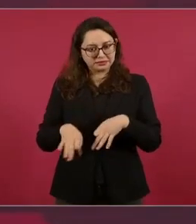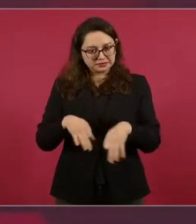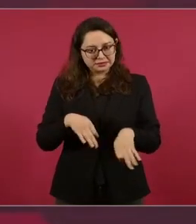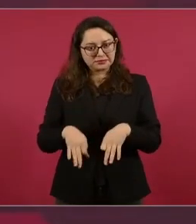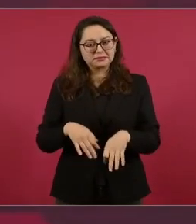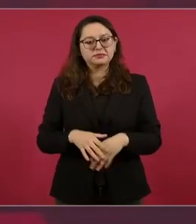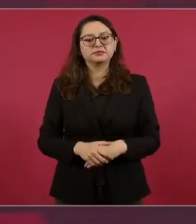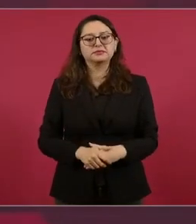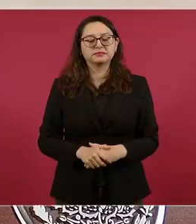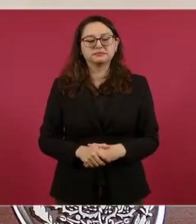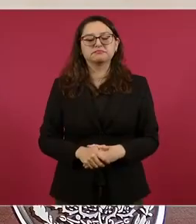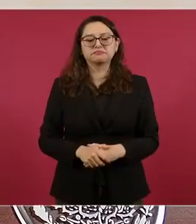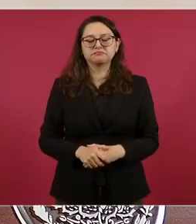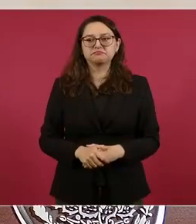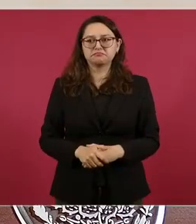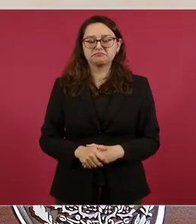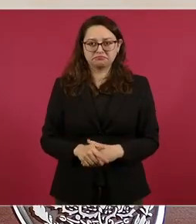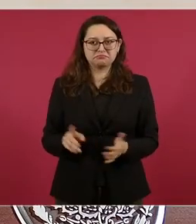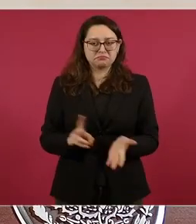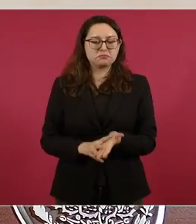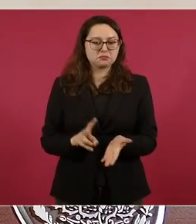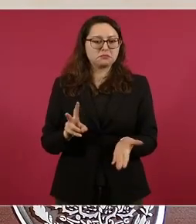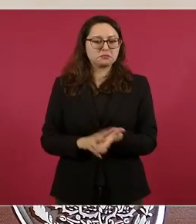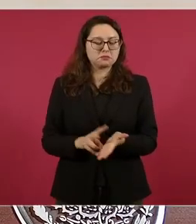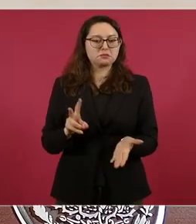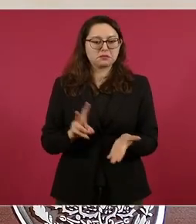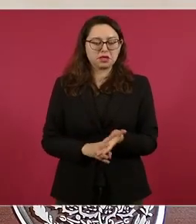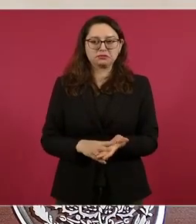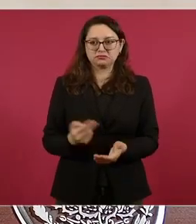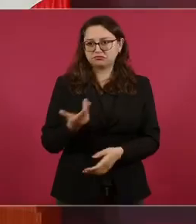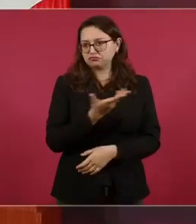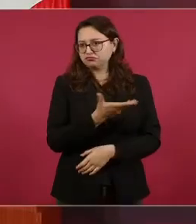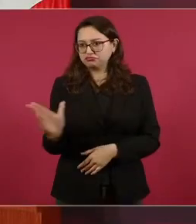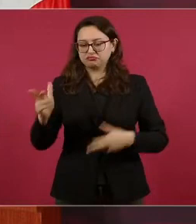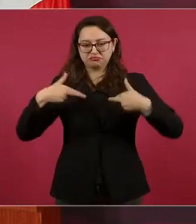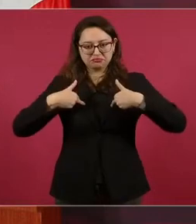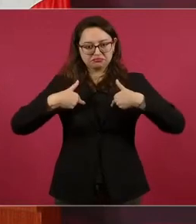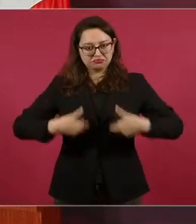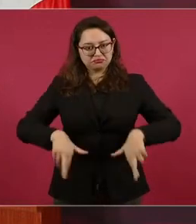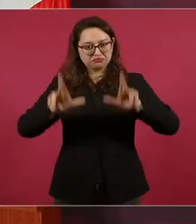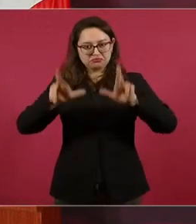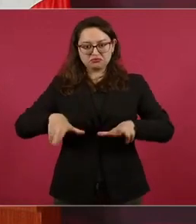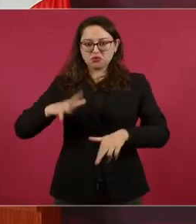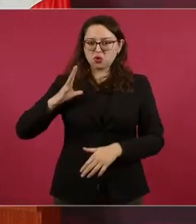ejemplo muy merecido que representan a nuestro